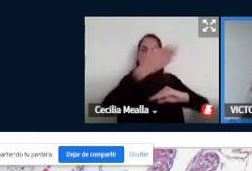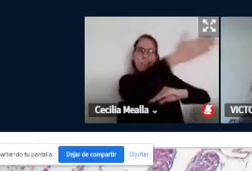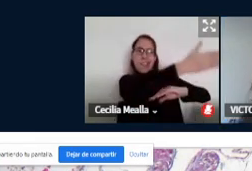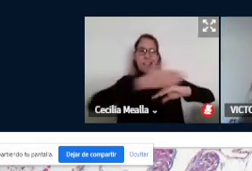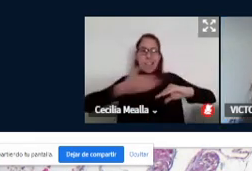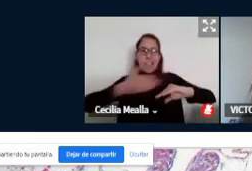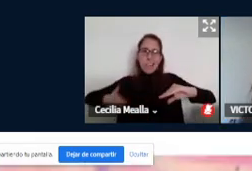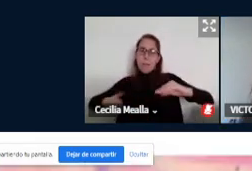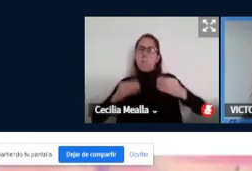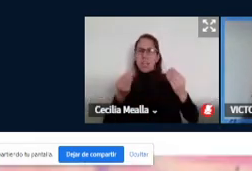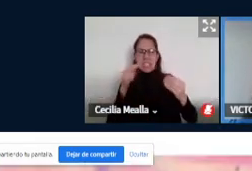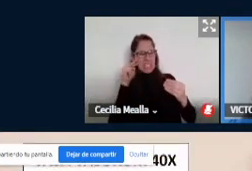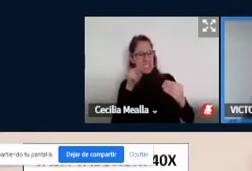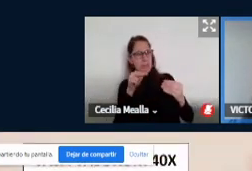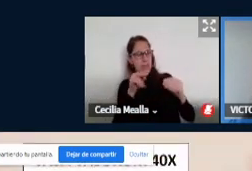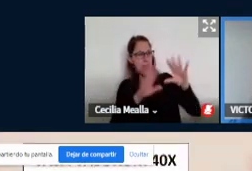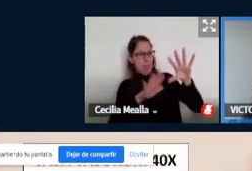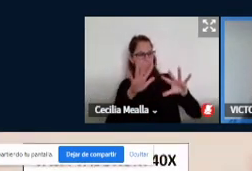desarmado.